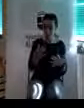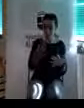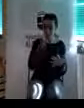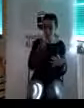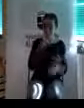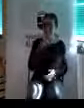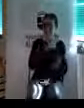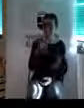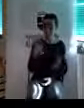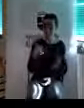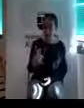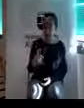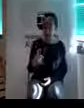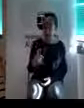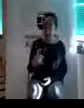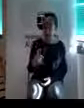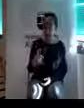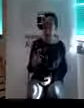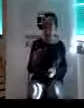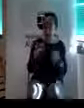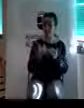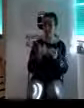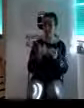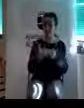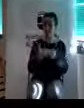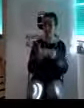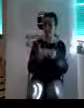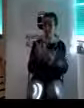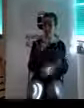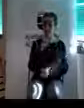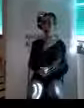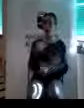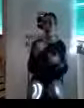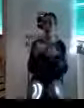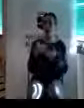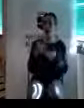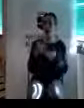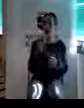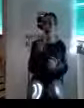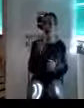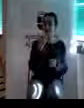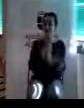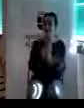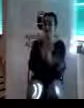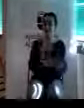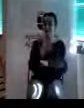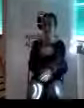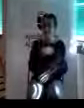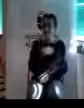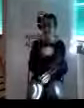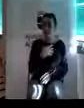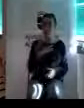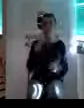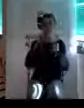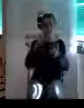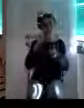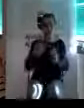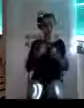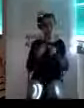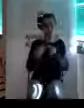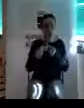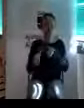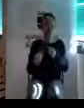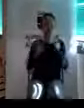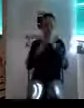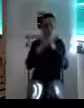se hace no se preocupen ustedes en los próximos días los que no puedan acudir a su puesto de trabajo que si pueden que trabajen a distancia y realizan las tareas desde su